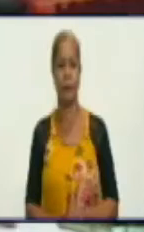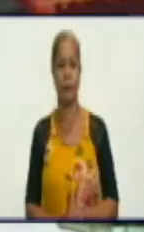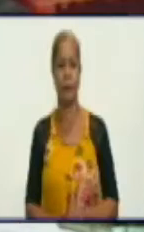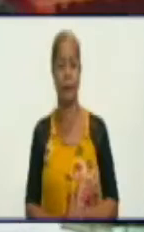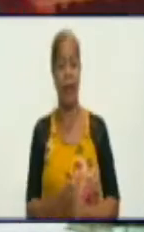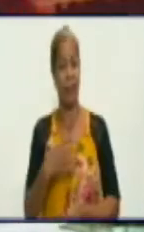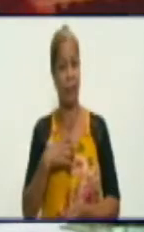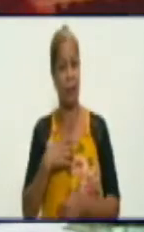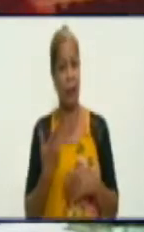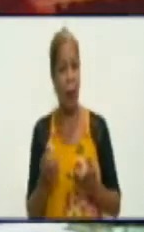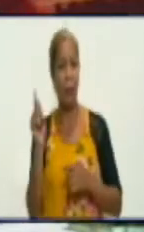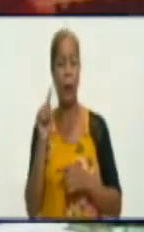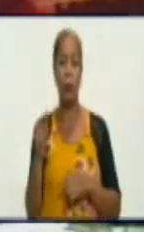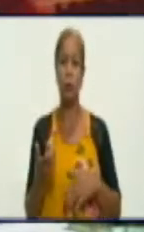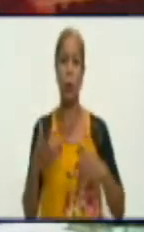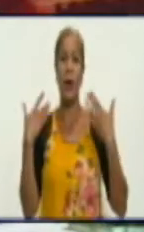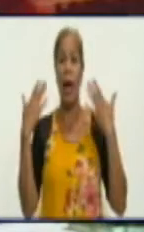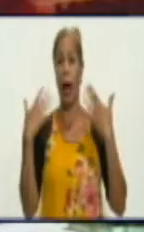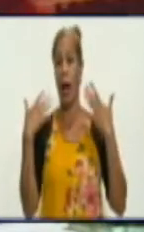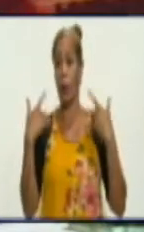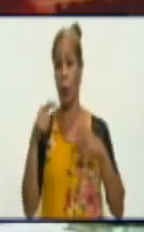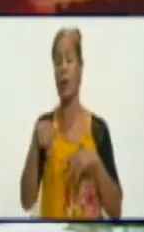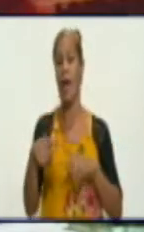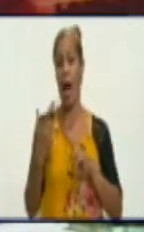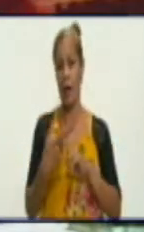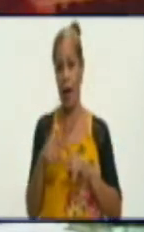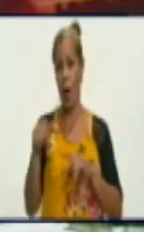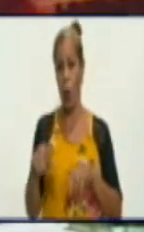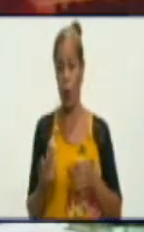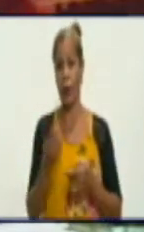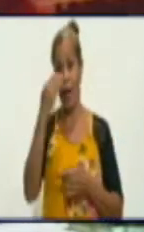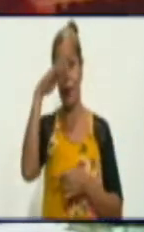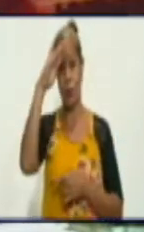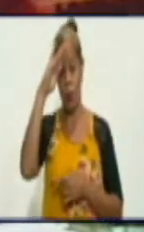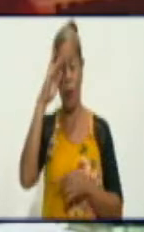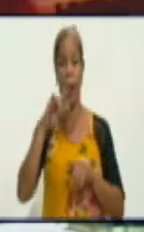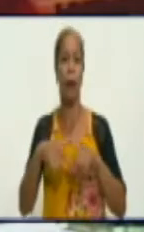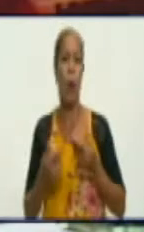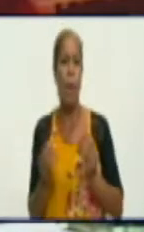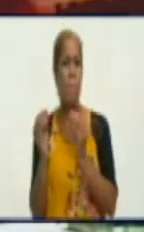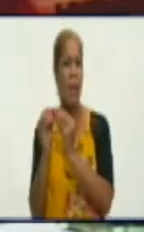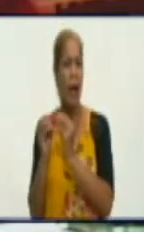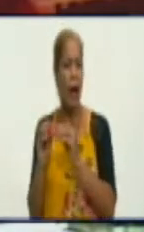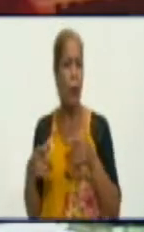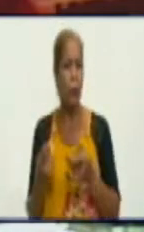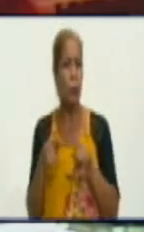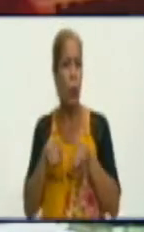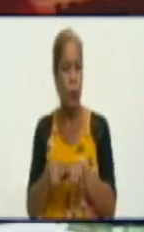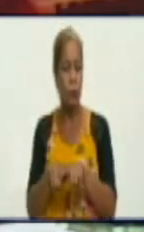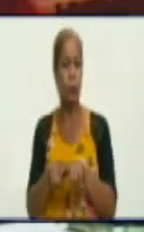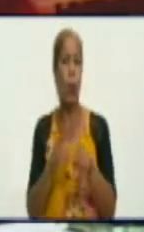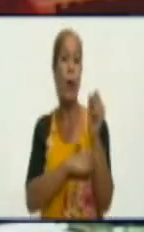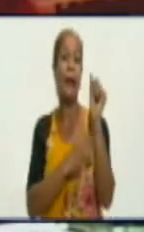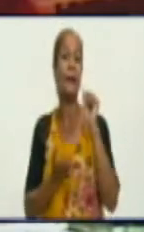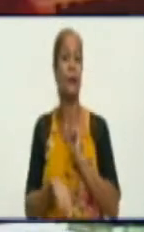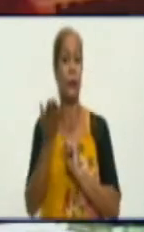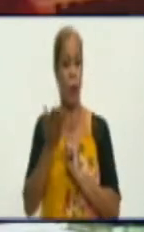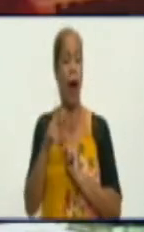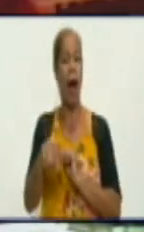Tendrá que ver la calor que vivimos los cubanos por estos días con la presión arterial. Vamos a conocer detalles, cuáles son las